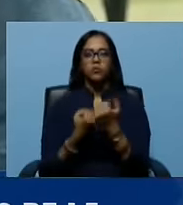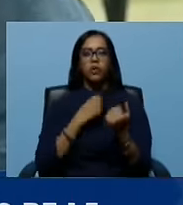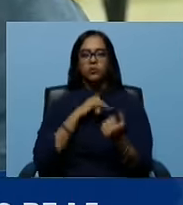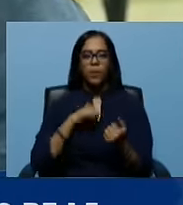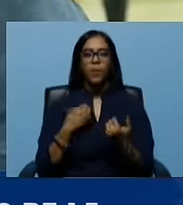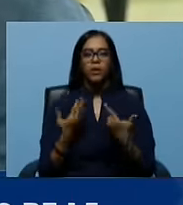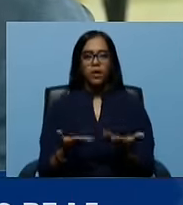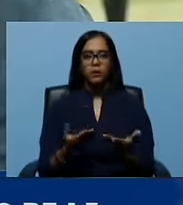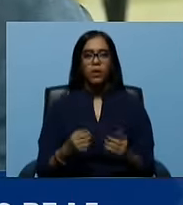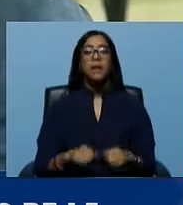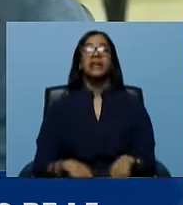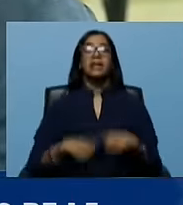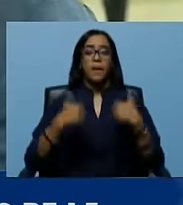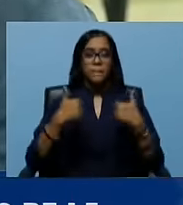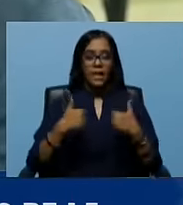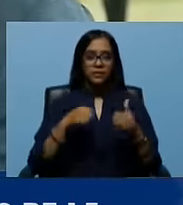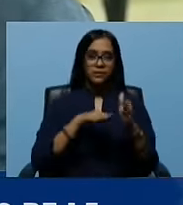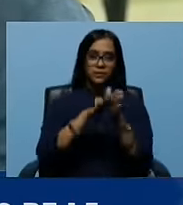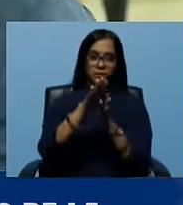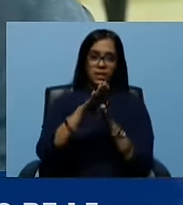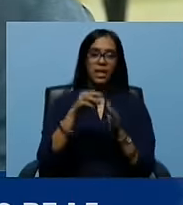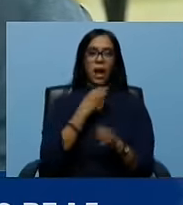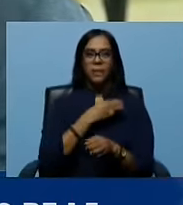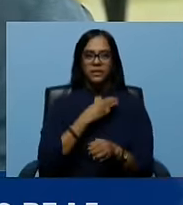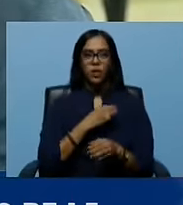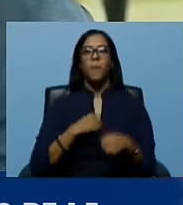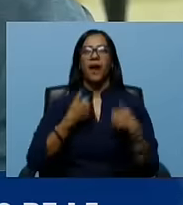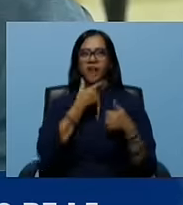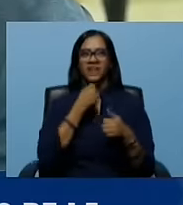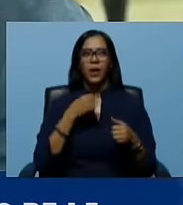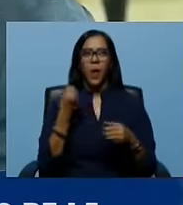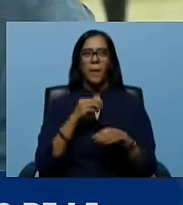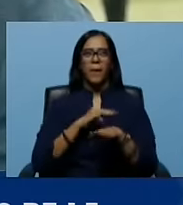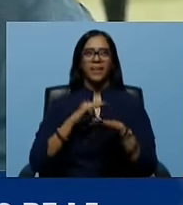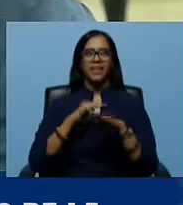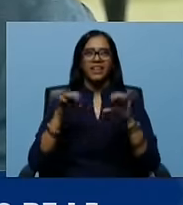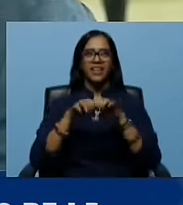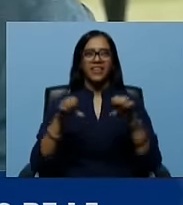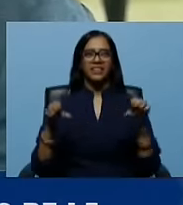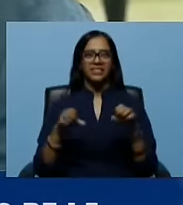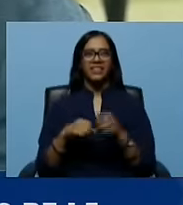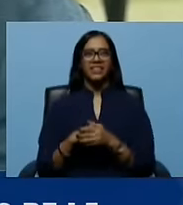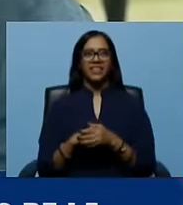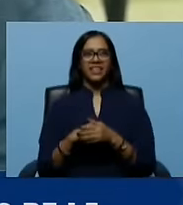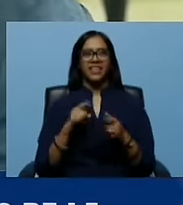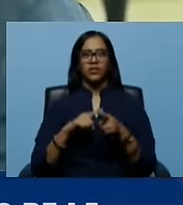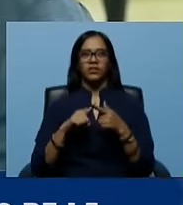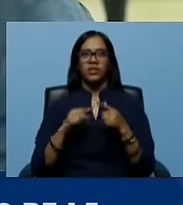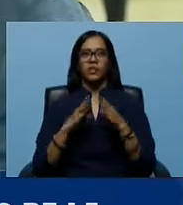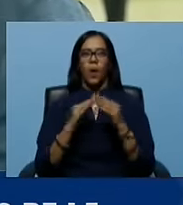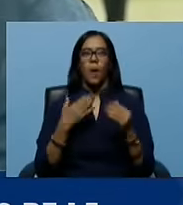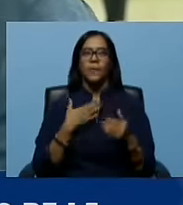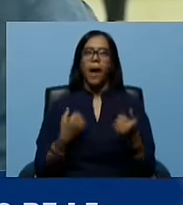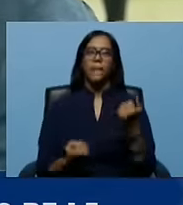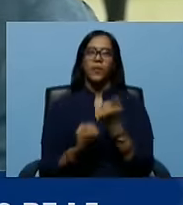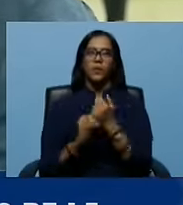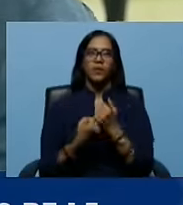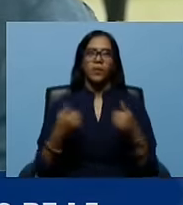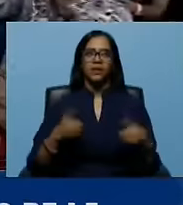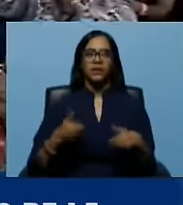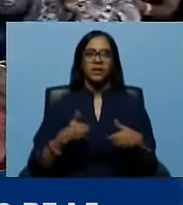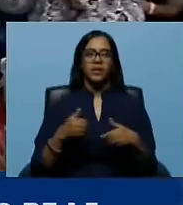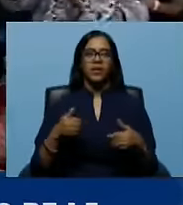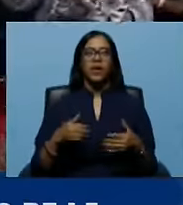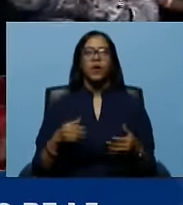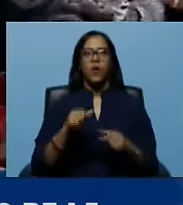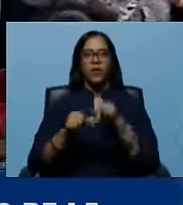más éxito tenga la gran misión, más fácil va a ser mi tarea como ministro de Educación. Así que todo mi apoyo para este esfuerzo colectivo